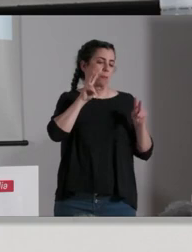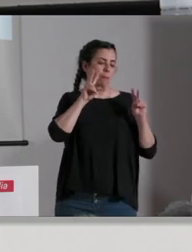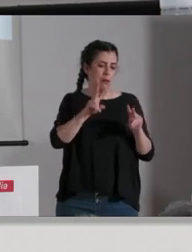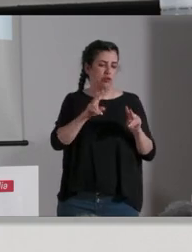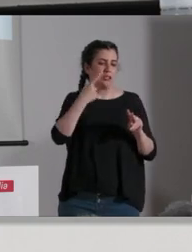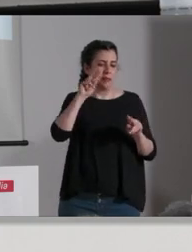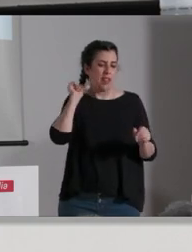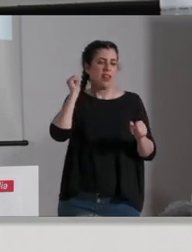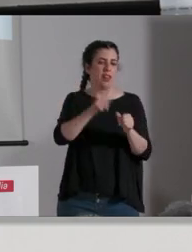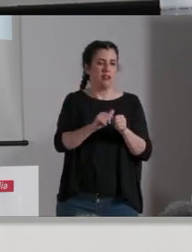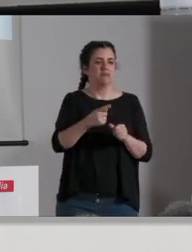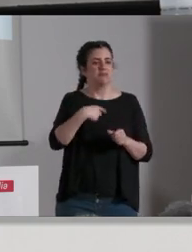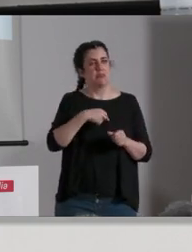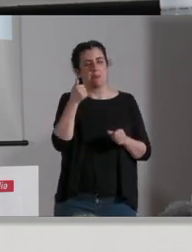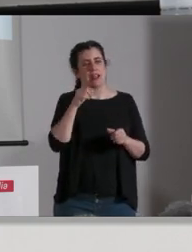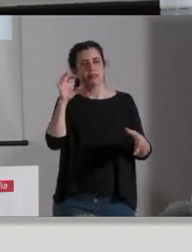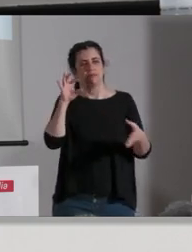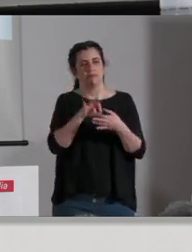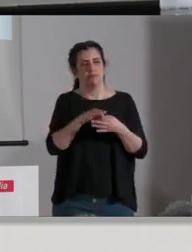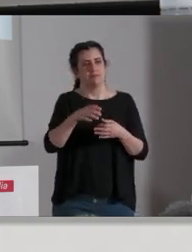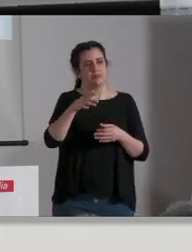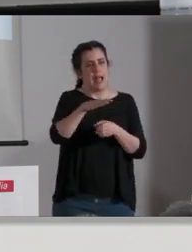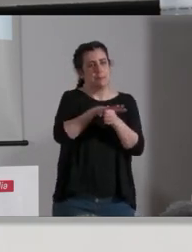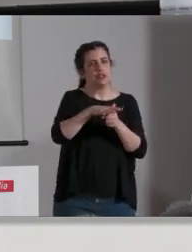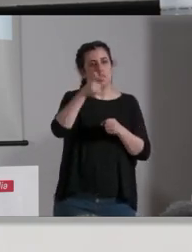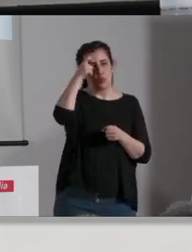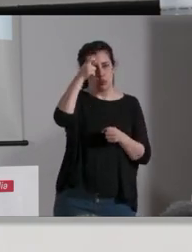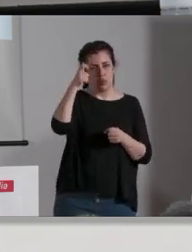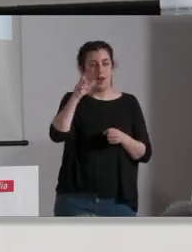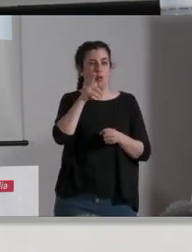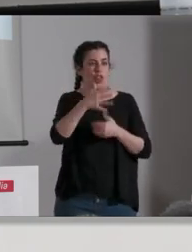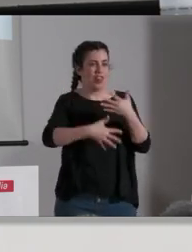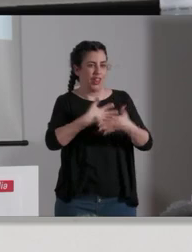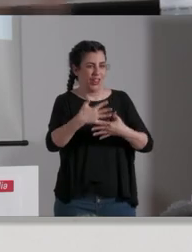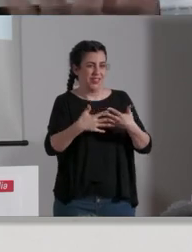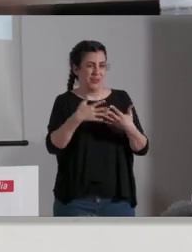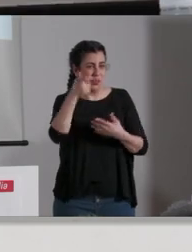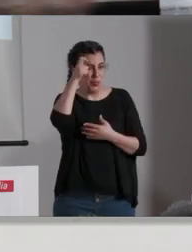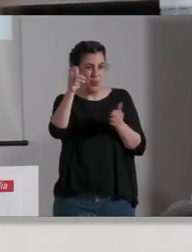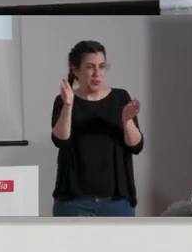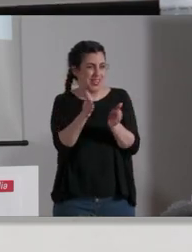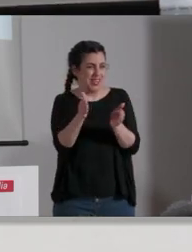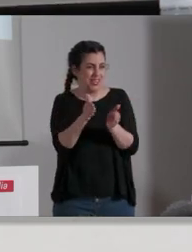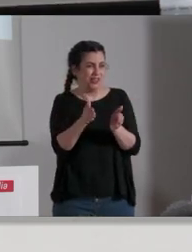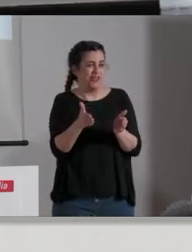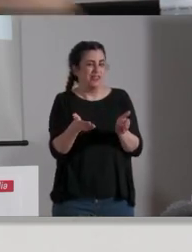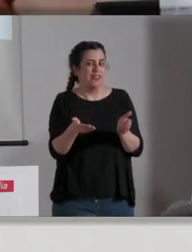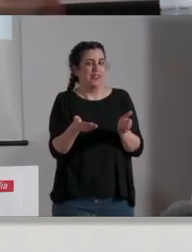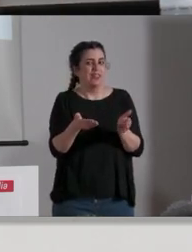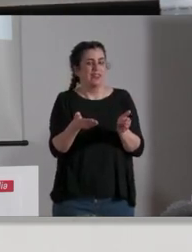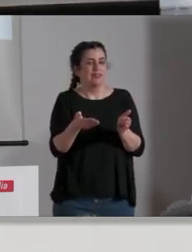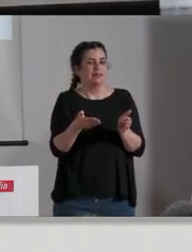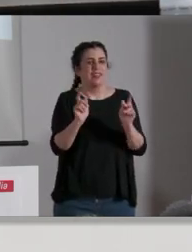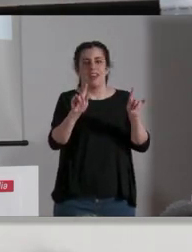que nosotras encajaríamos en el ámbito rural, porque Ciordi es un pueblo pequeño y estamos en rodeadas de